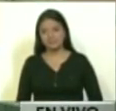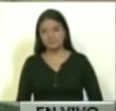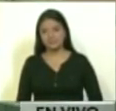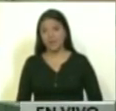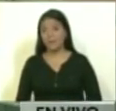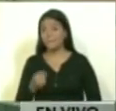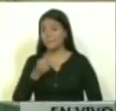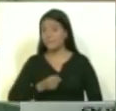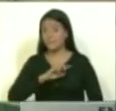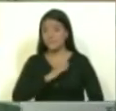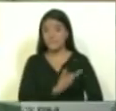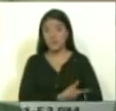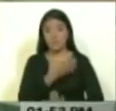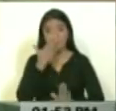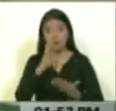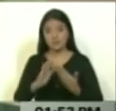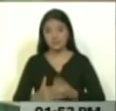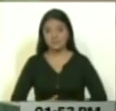Indestructible e irreversible.